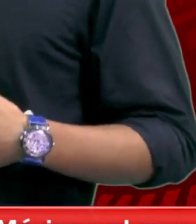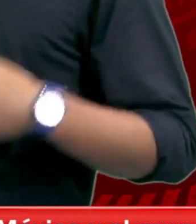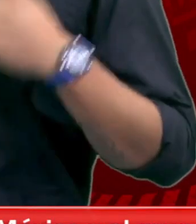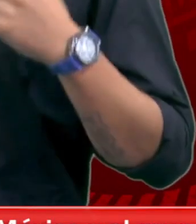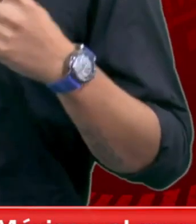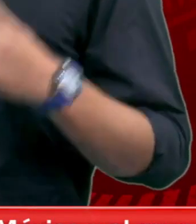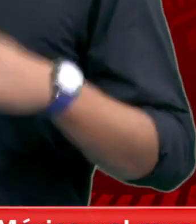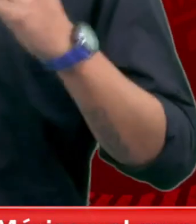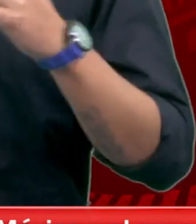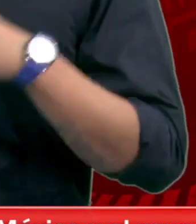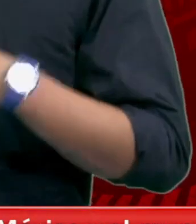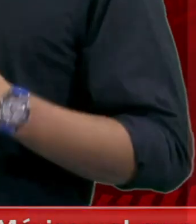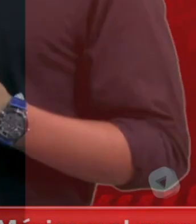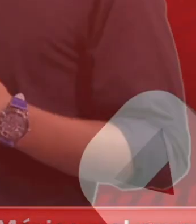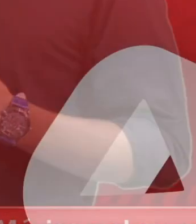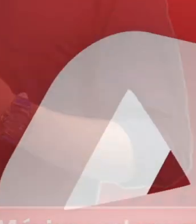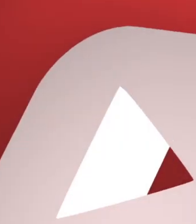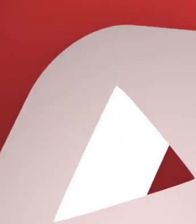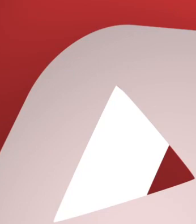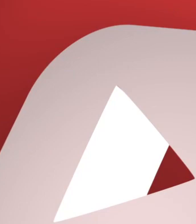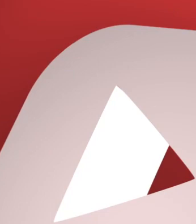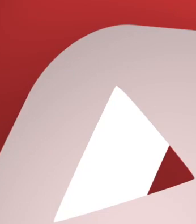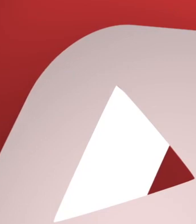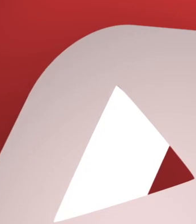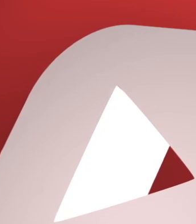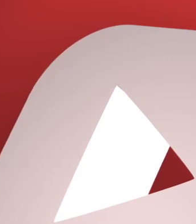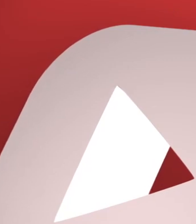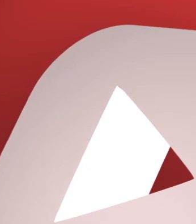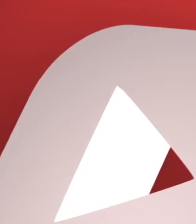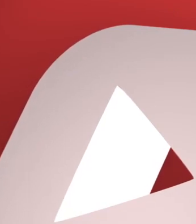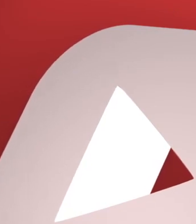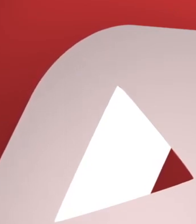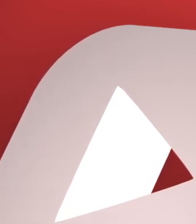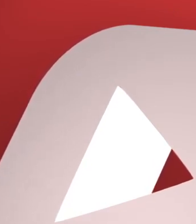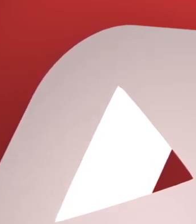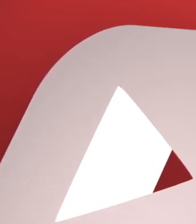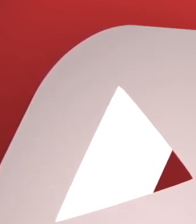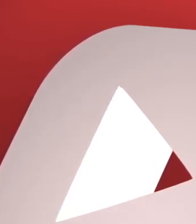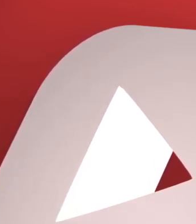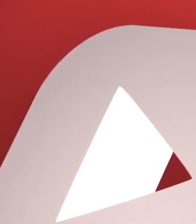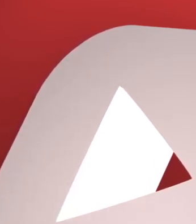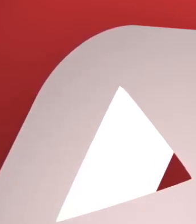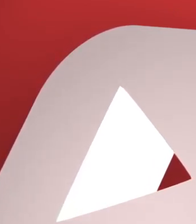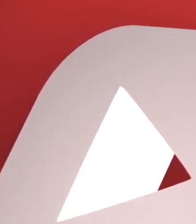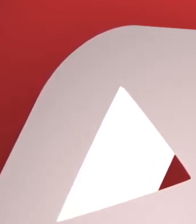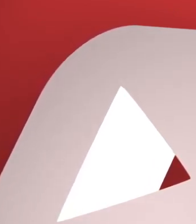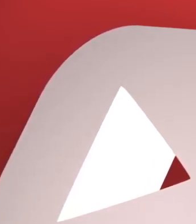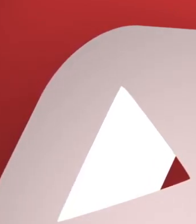propiedad de los y las mexicanos. Suscríbete y dale like.